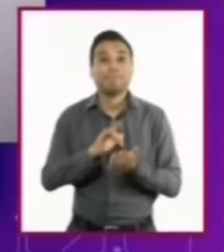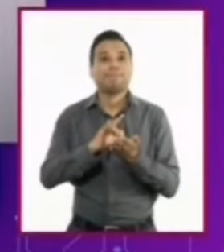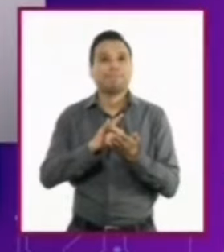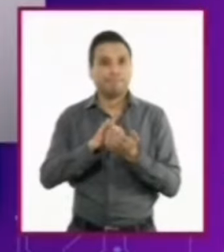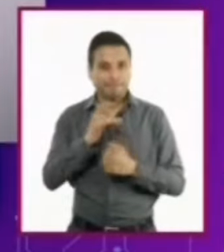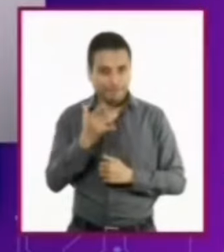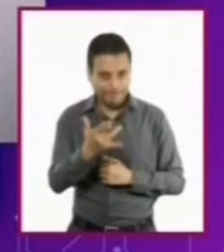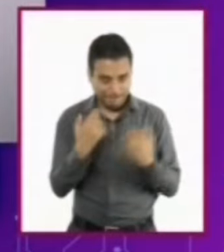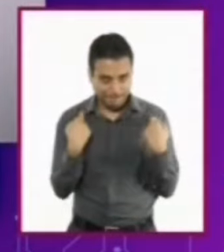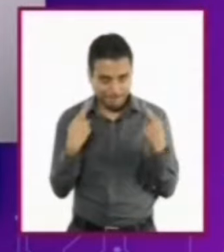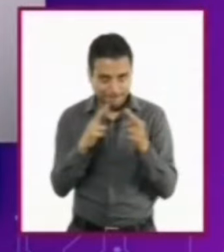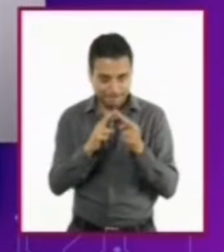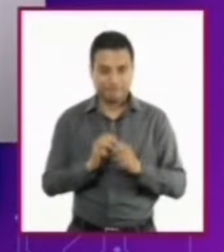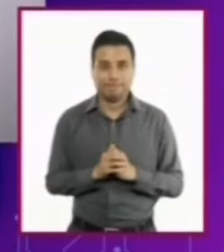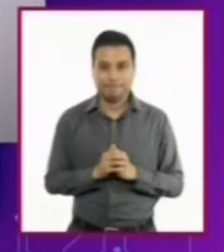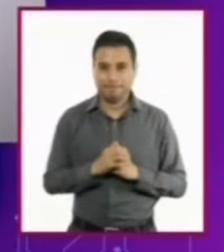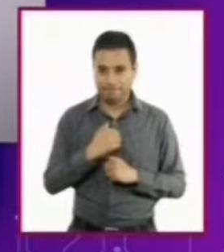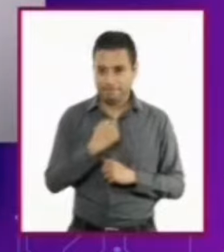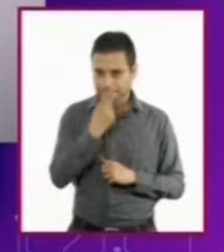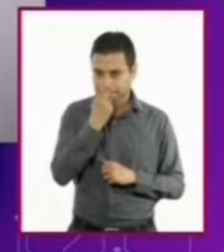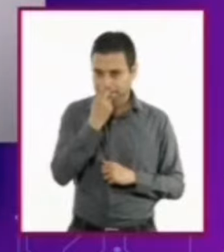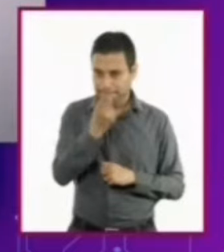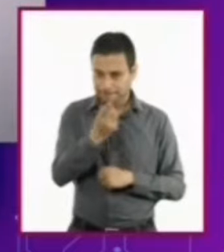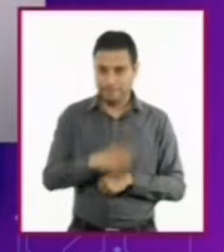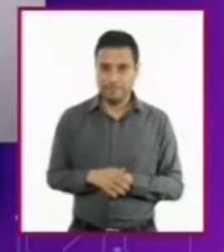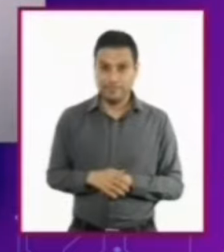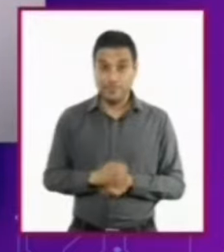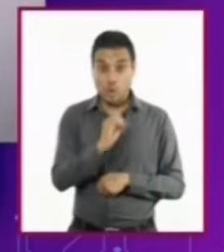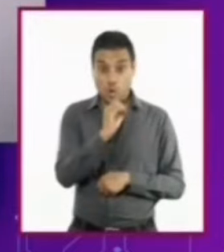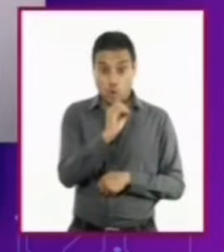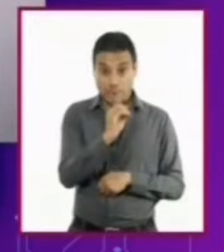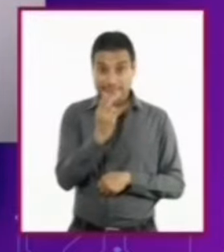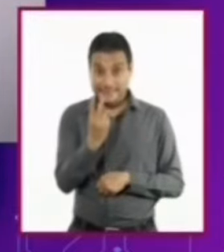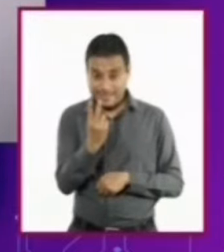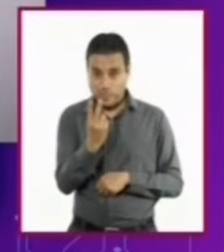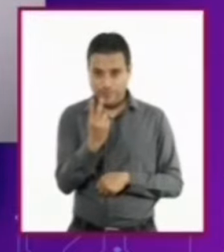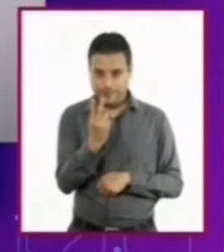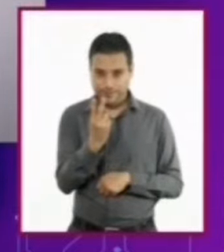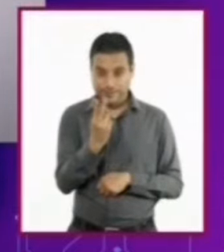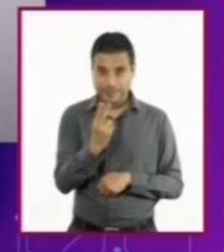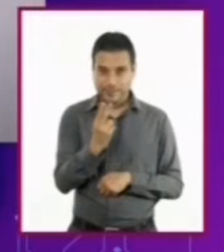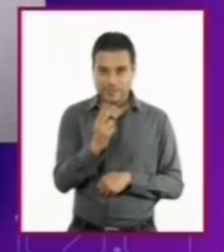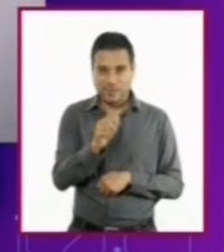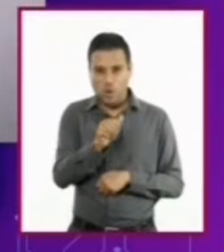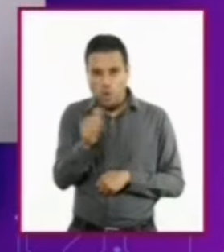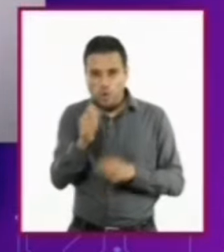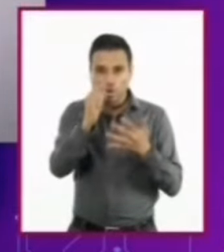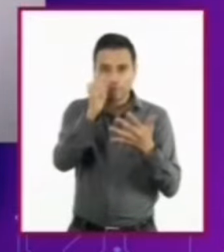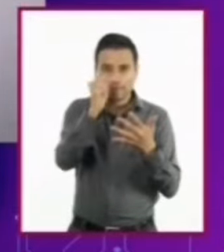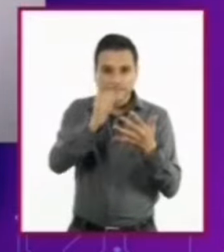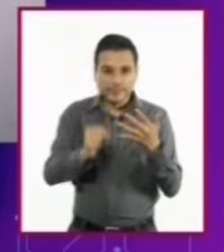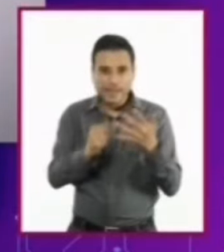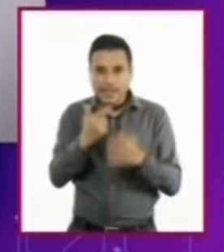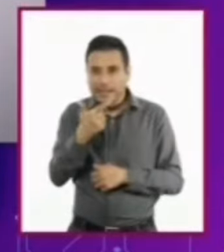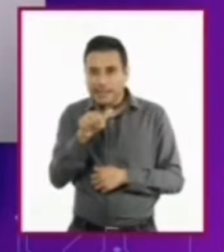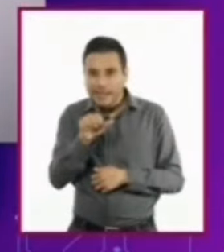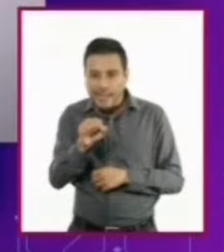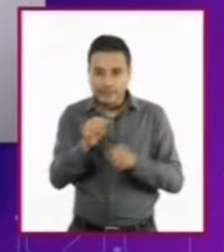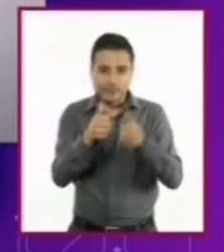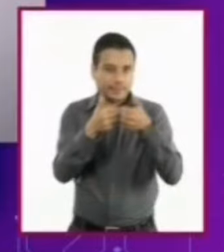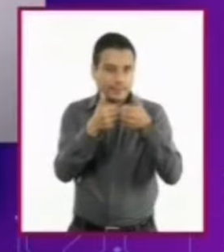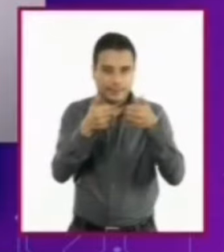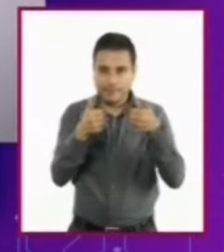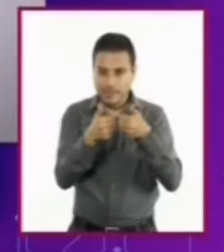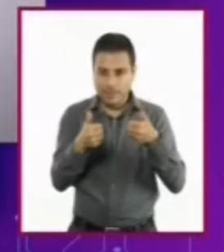Gracias, maestro. Cabe destacar que el oxígeno dejó atrás al resto de los componentes del aire allá en los pulmones.